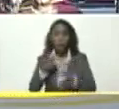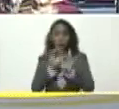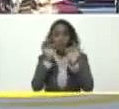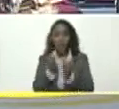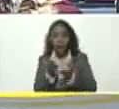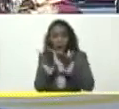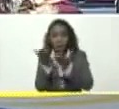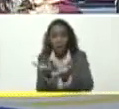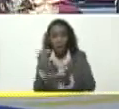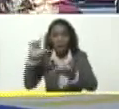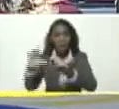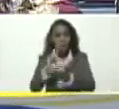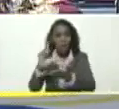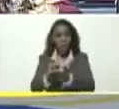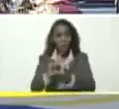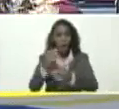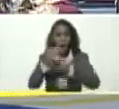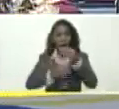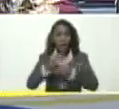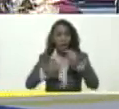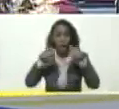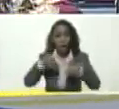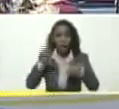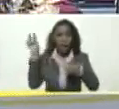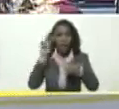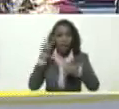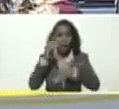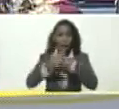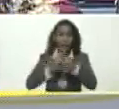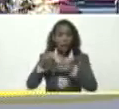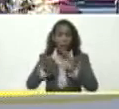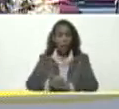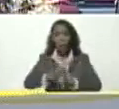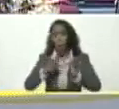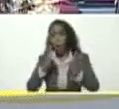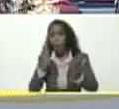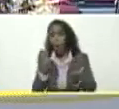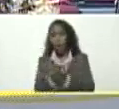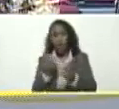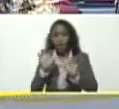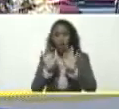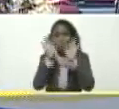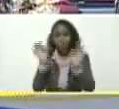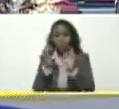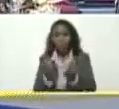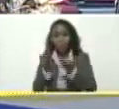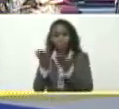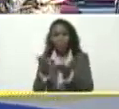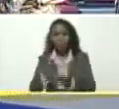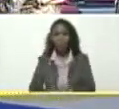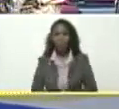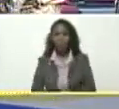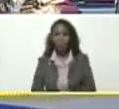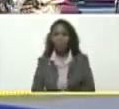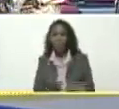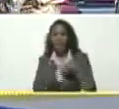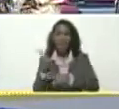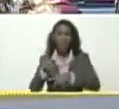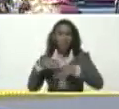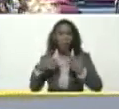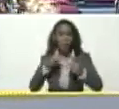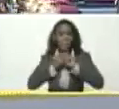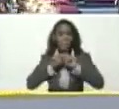regalo libros, hechos en Venezuela, hechos en el mundo, regalo libros. Y eso se